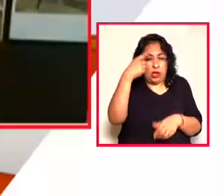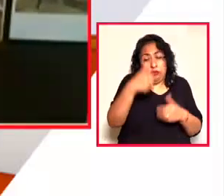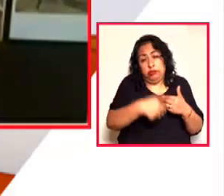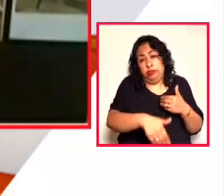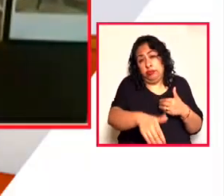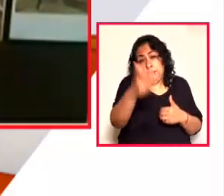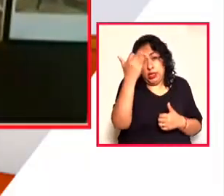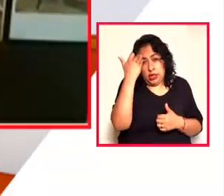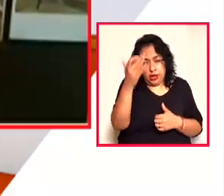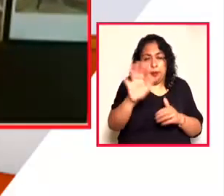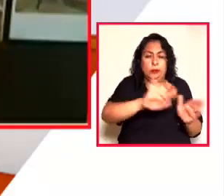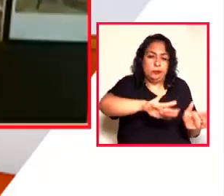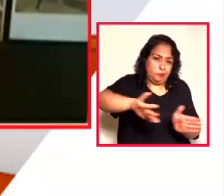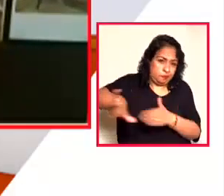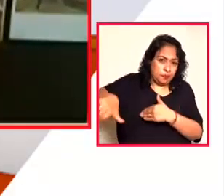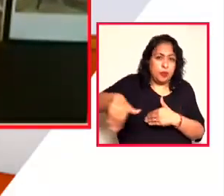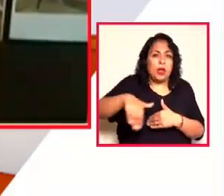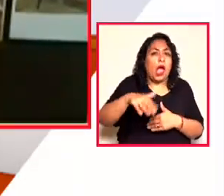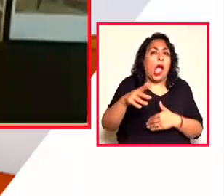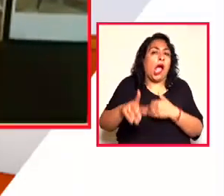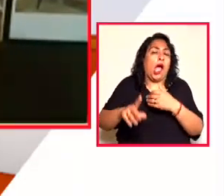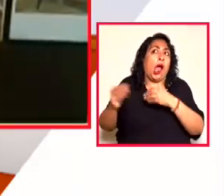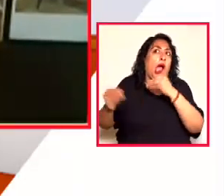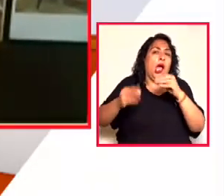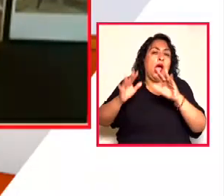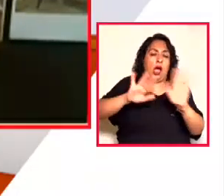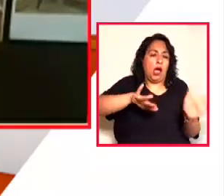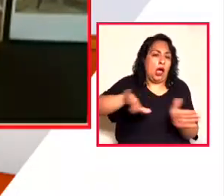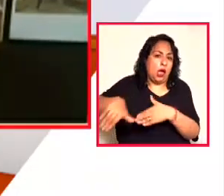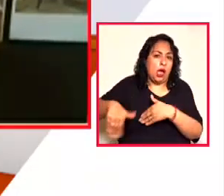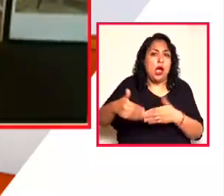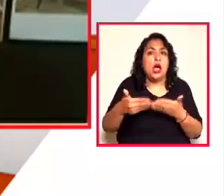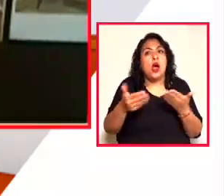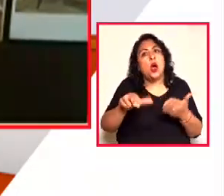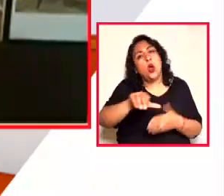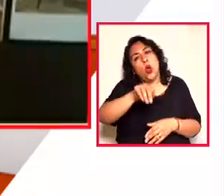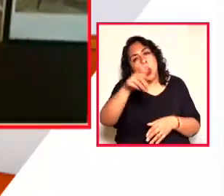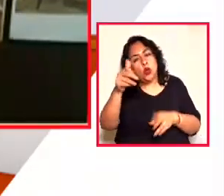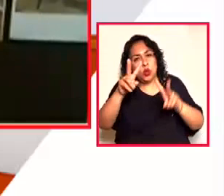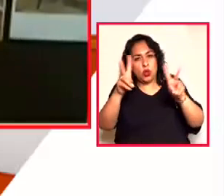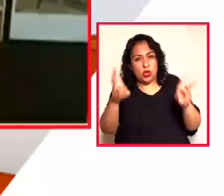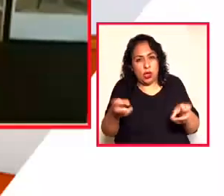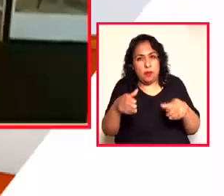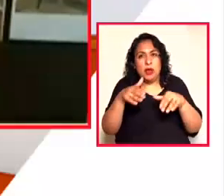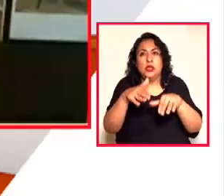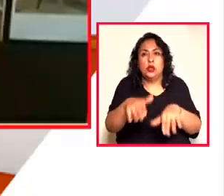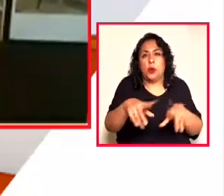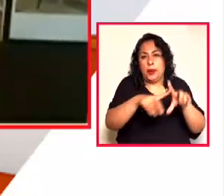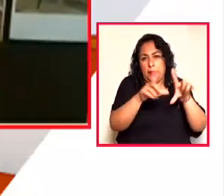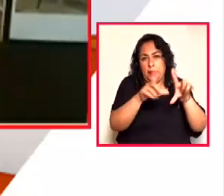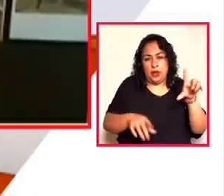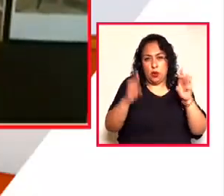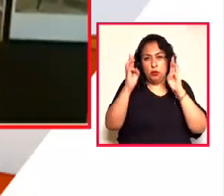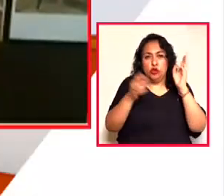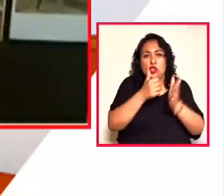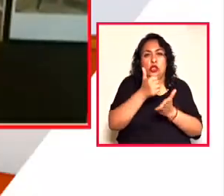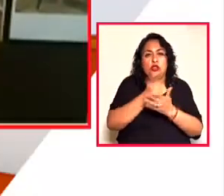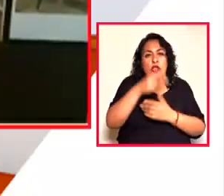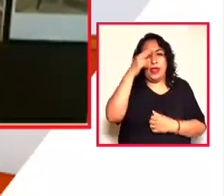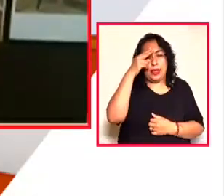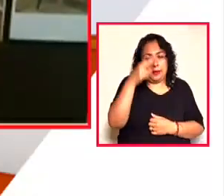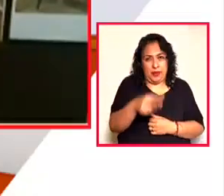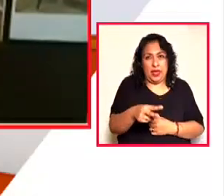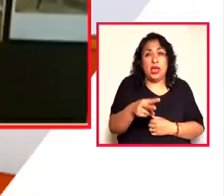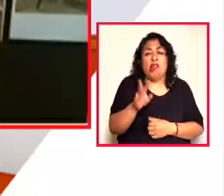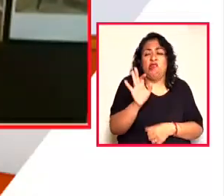te parece si lo dejamos para evitar más polémica? Y nos vamos a otros temas que tienen que ver con nuestro país. El Museo de la Ciudad de México